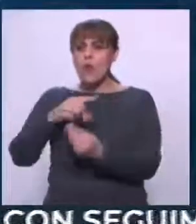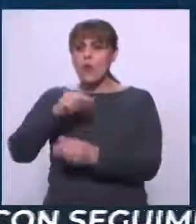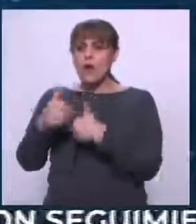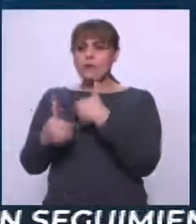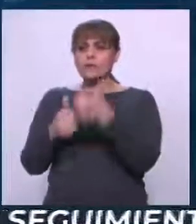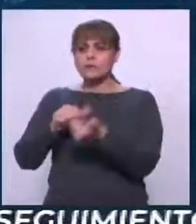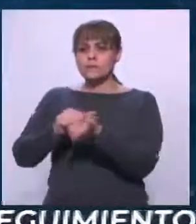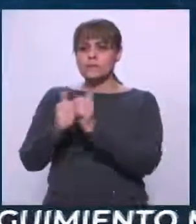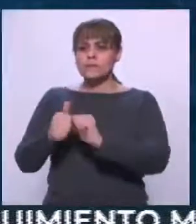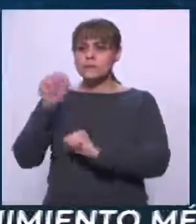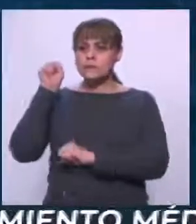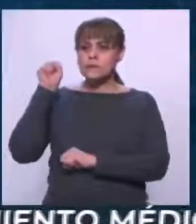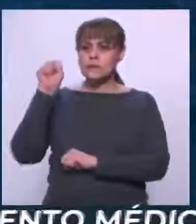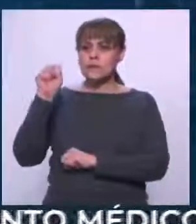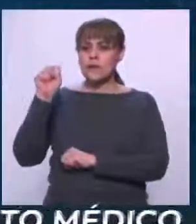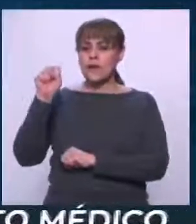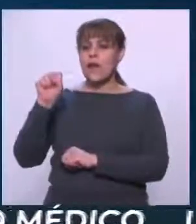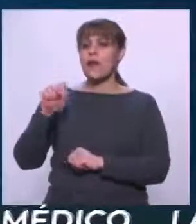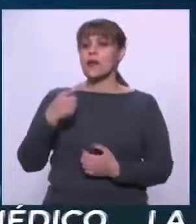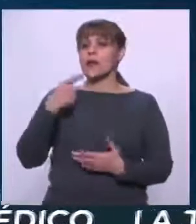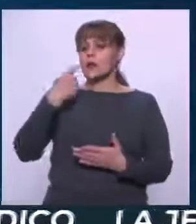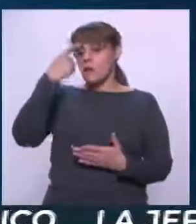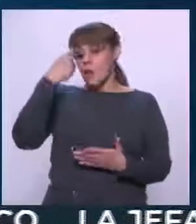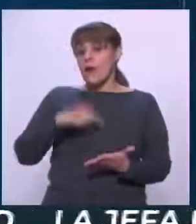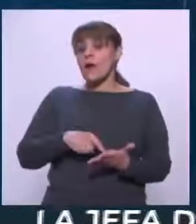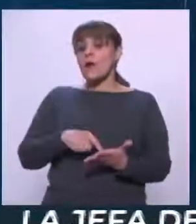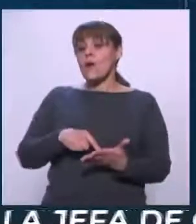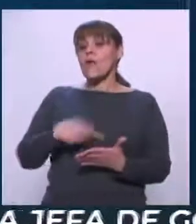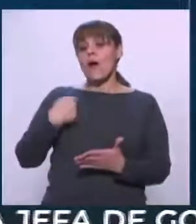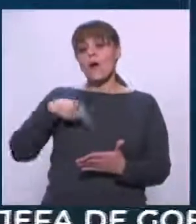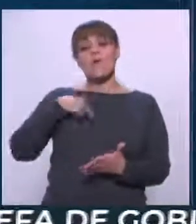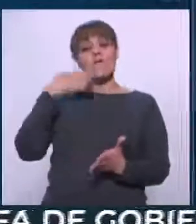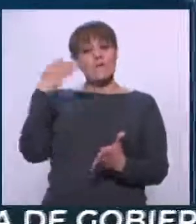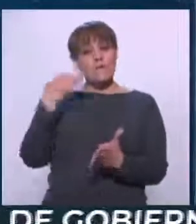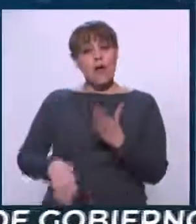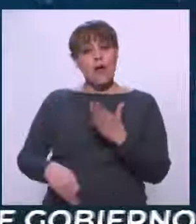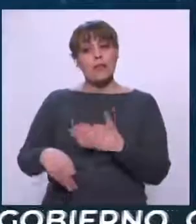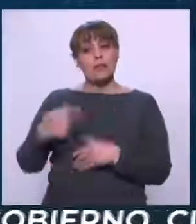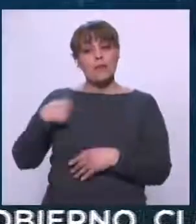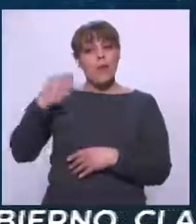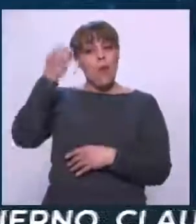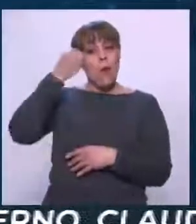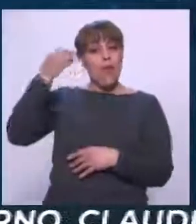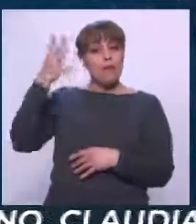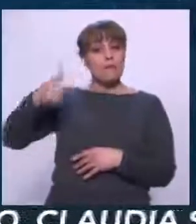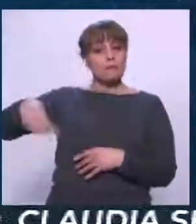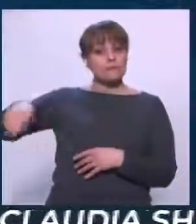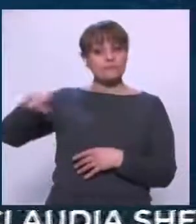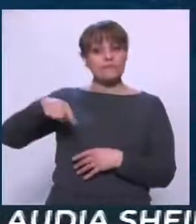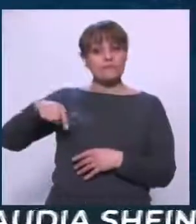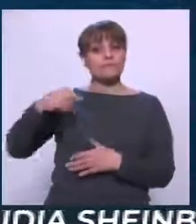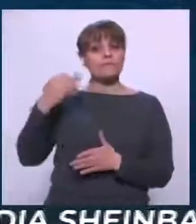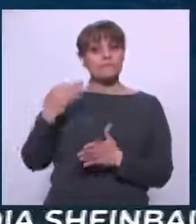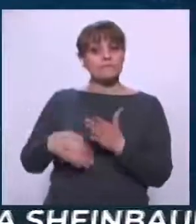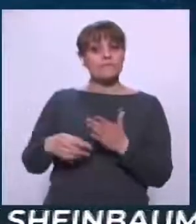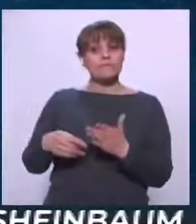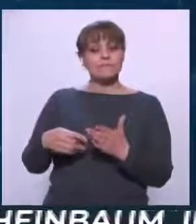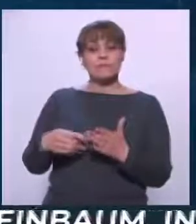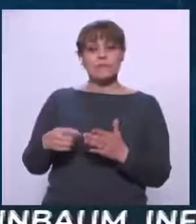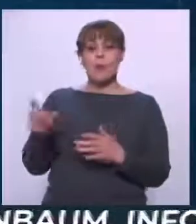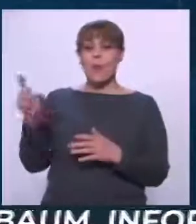también creo que estamos en deuda con ellas, creo que las olvidamos, creo que este terremoto